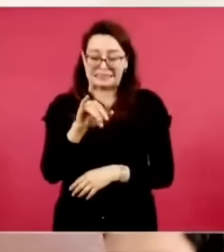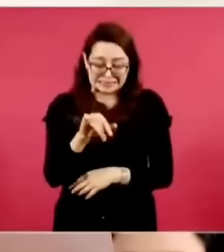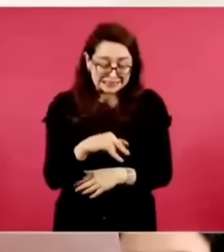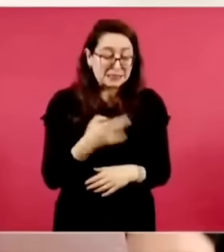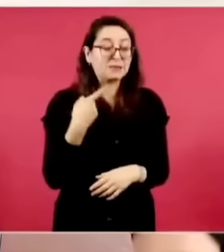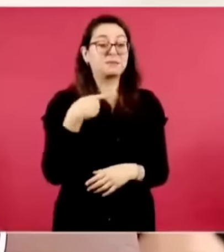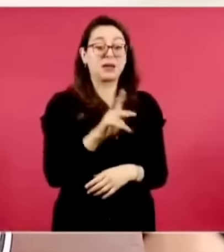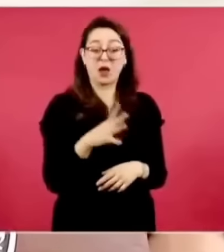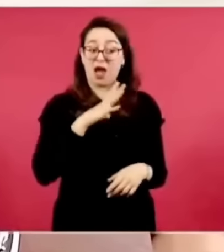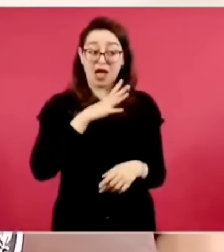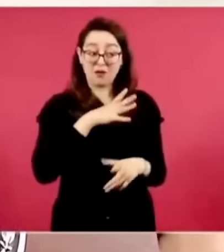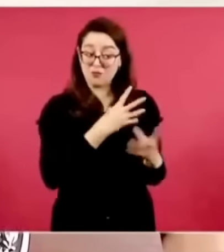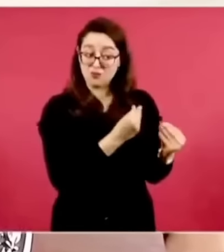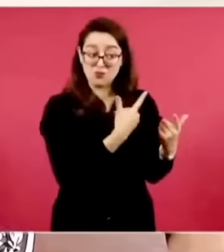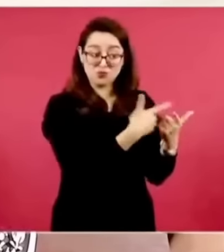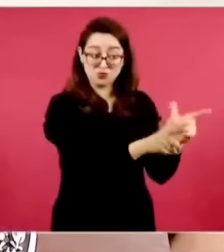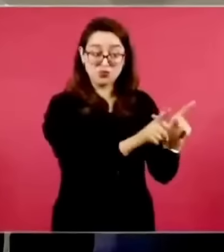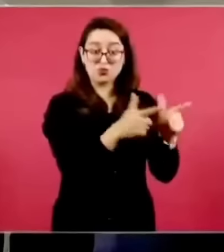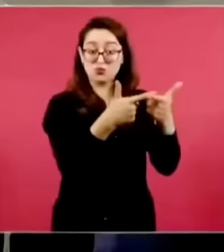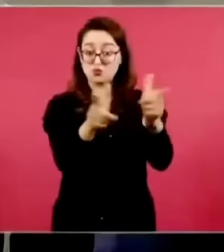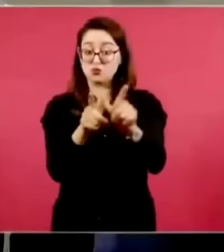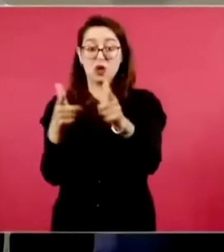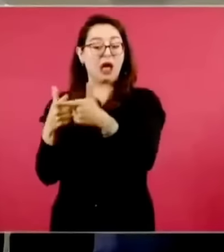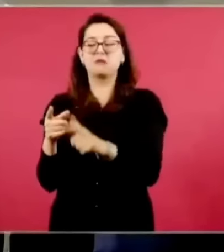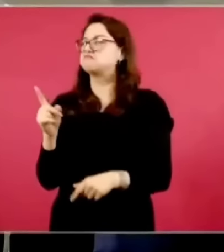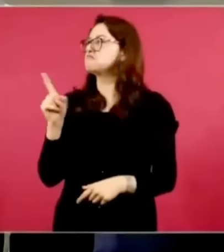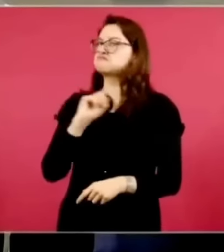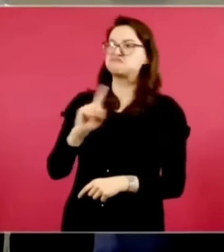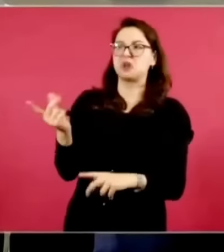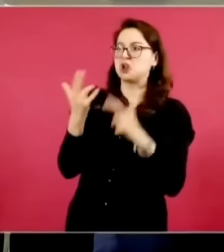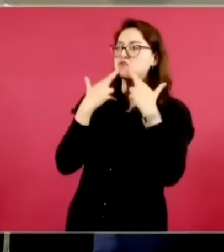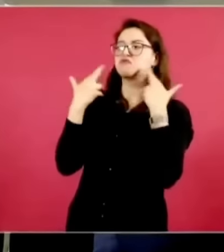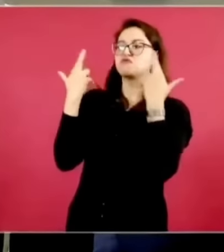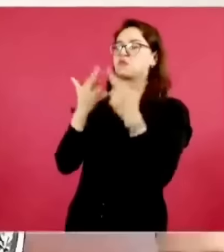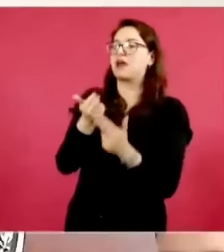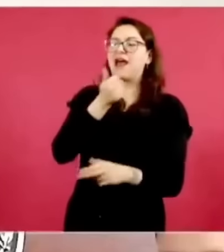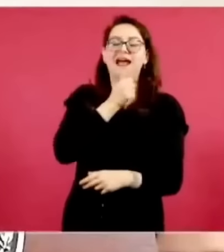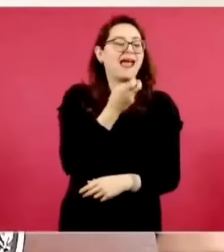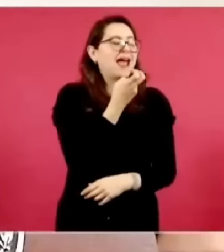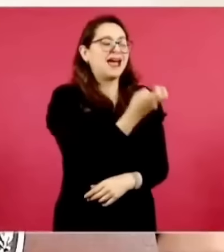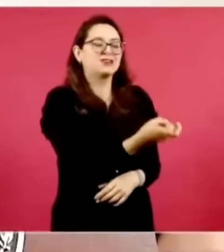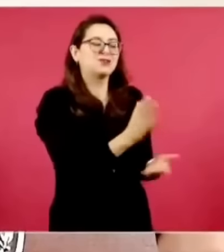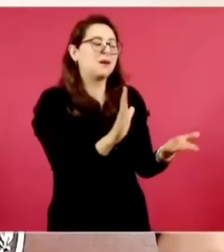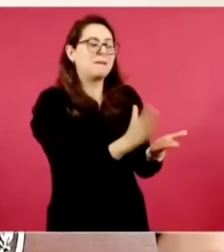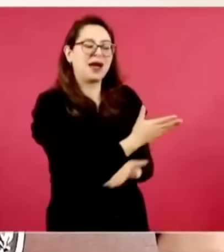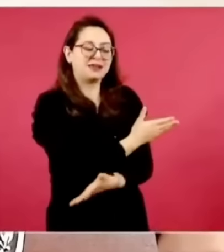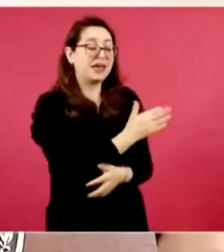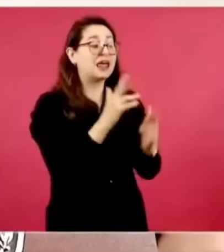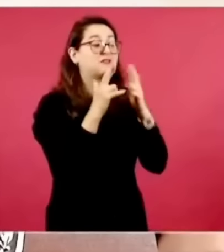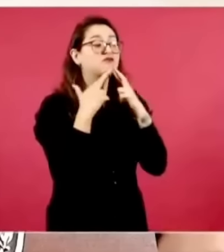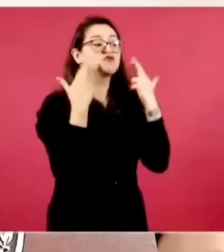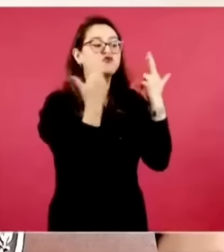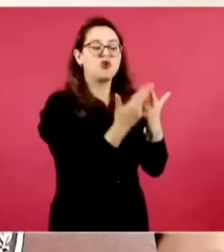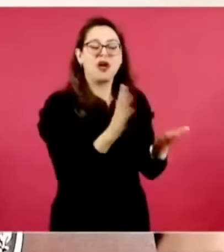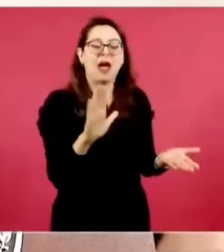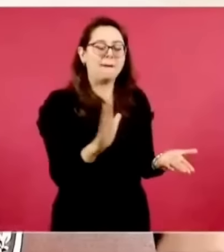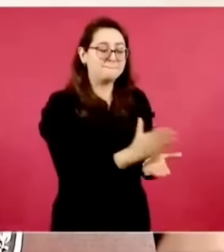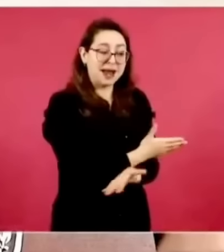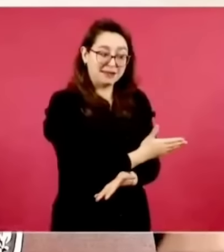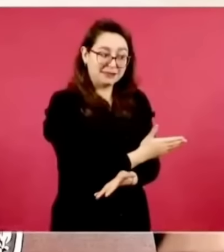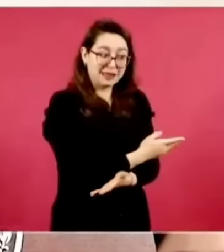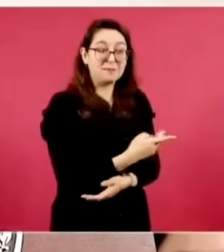atendiendo a todos no se ha dado esta reunión señor presidente Ah la reunión es otra cosa sí Y esta reunión la reunión es otra cosa pero no